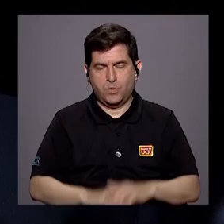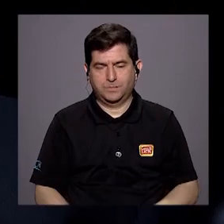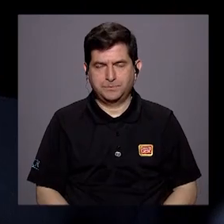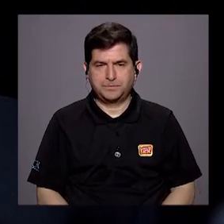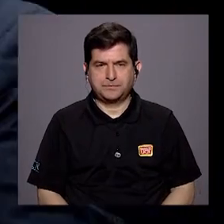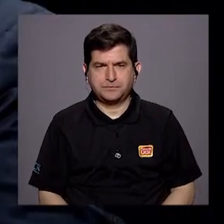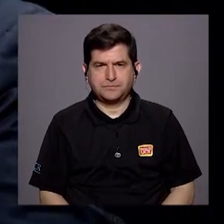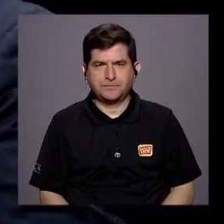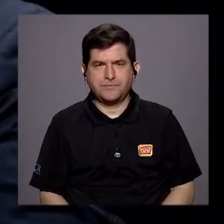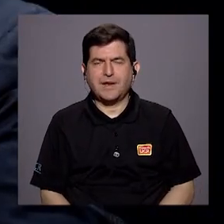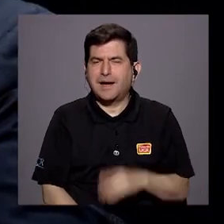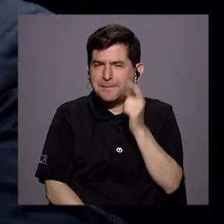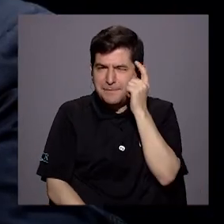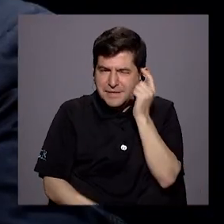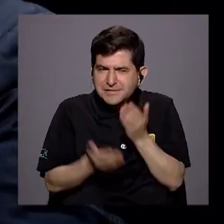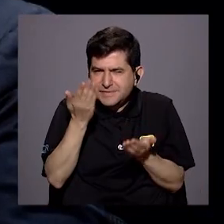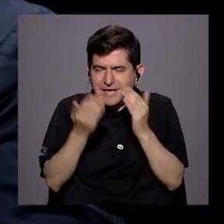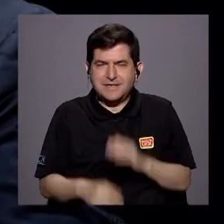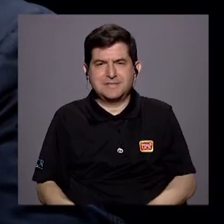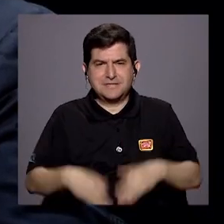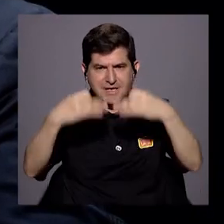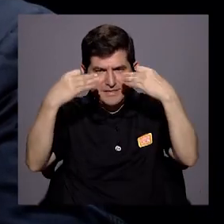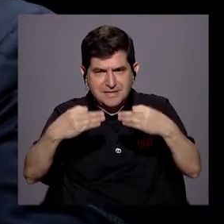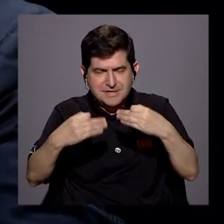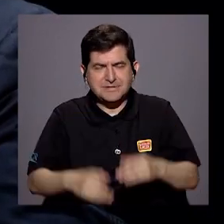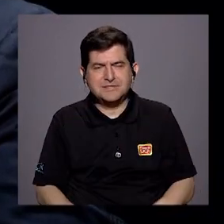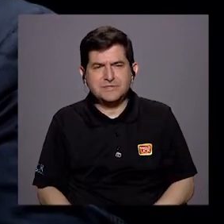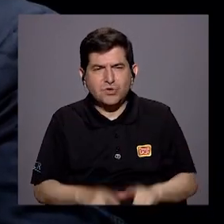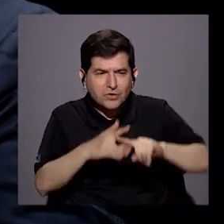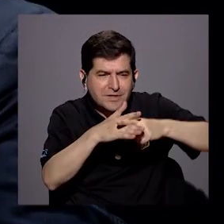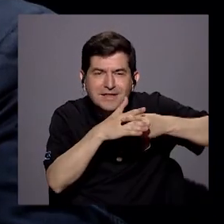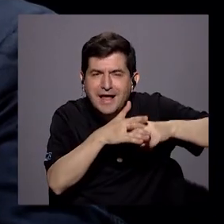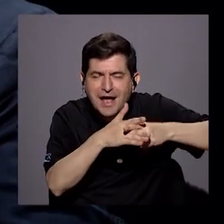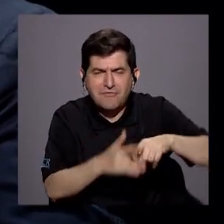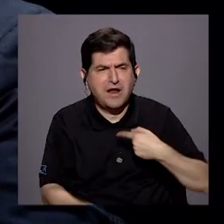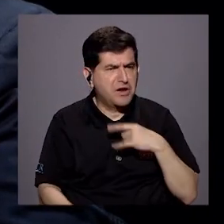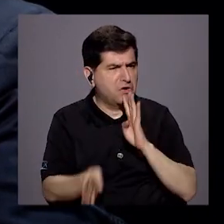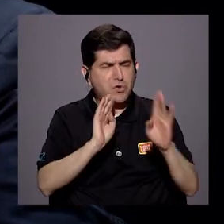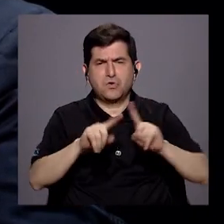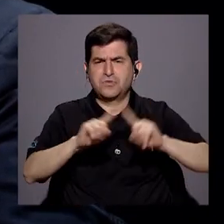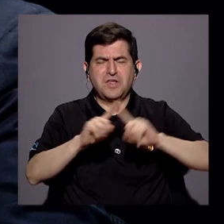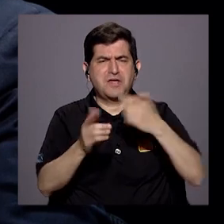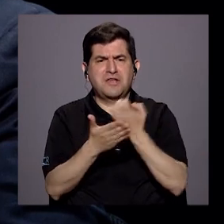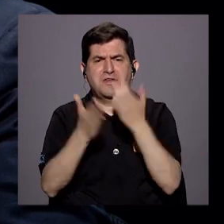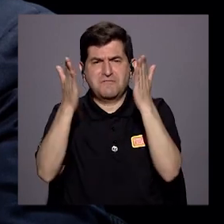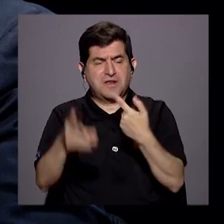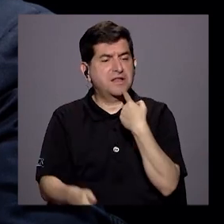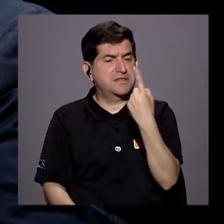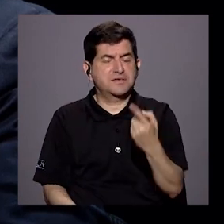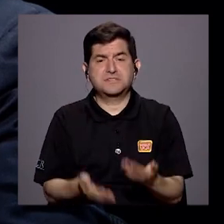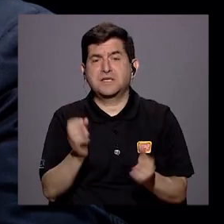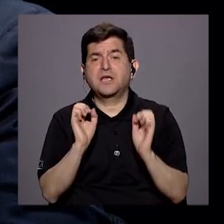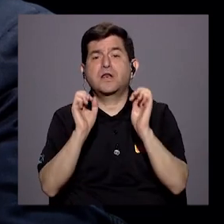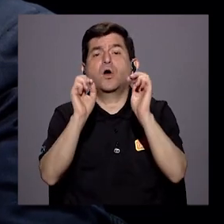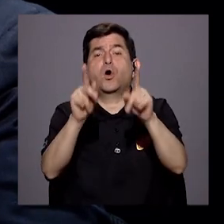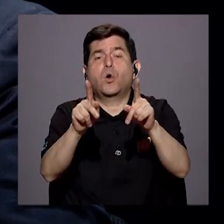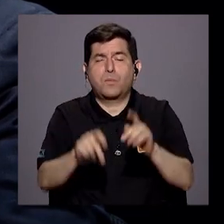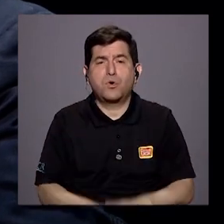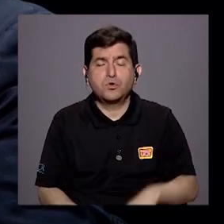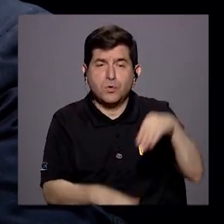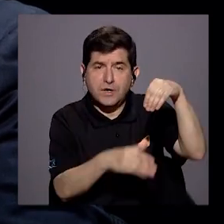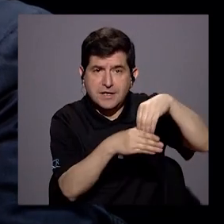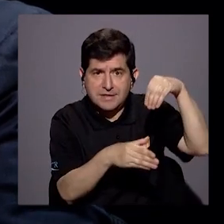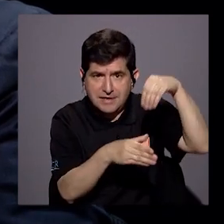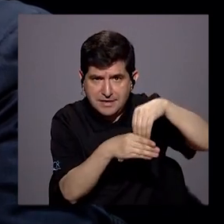él le ha dado coco a una medida como reparativa ante esto he hablado con muchos economistas y algunos mencionan obviamente la posibilidad de la